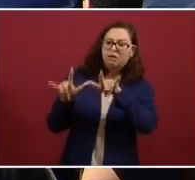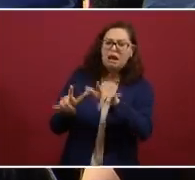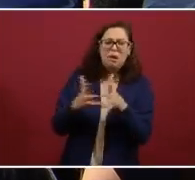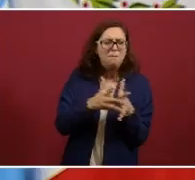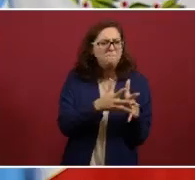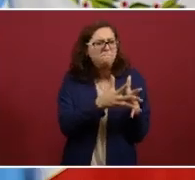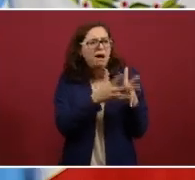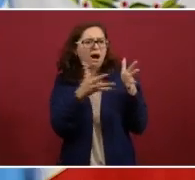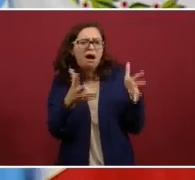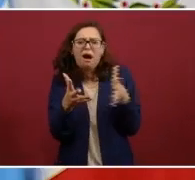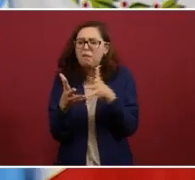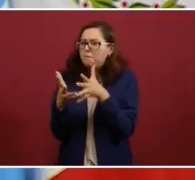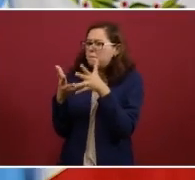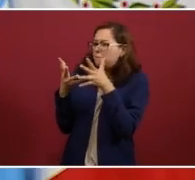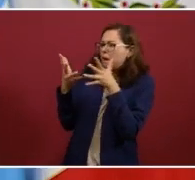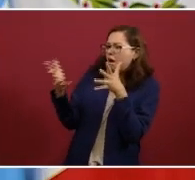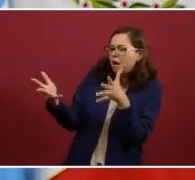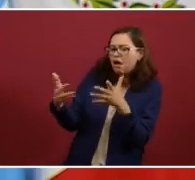enormes